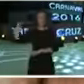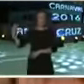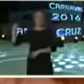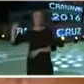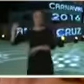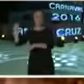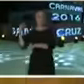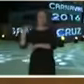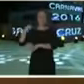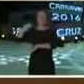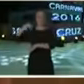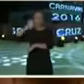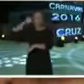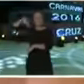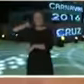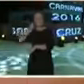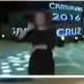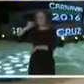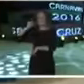espada de luz de todos los santos.